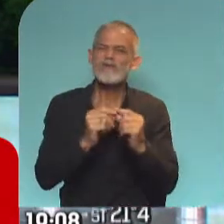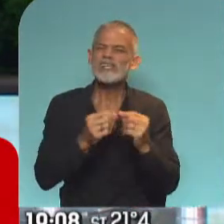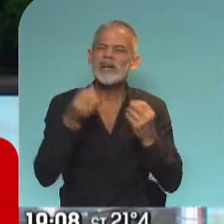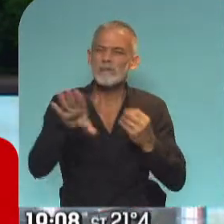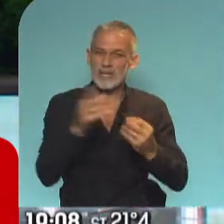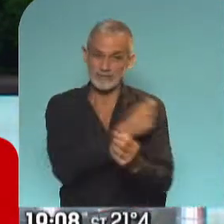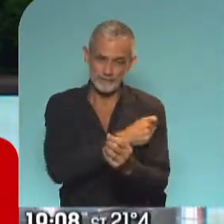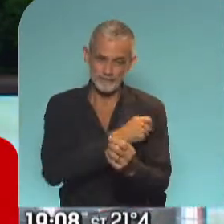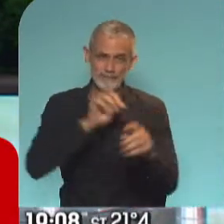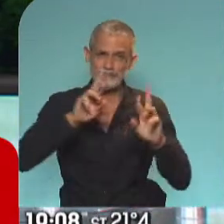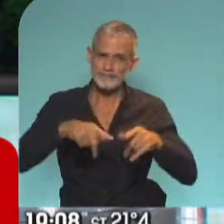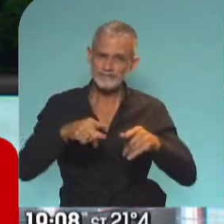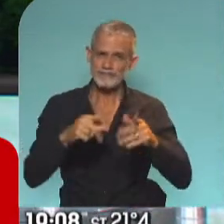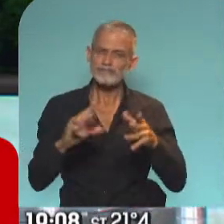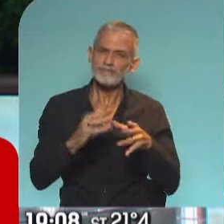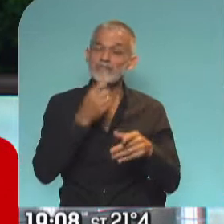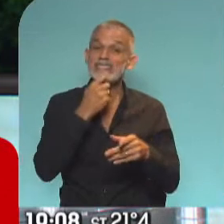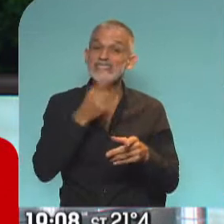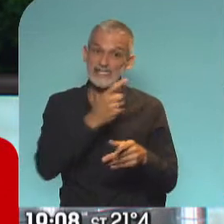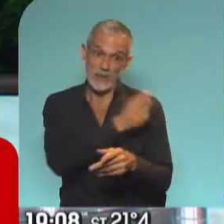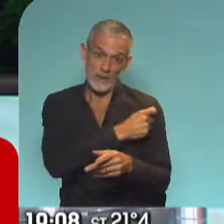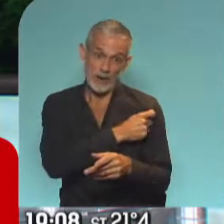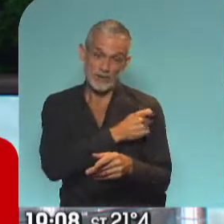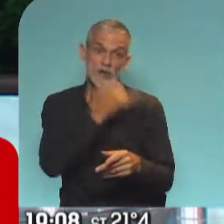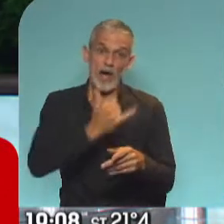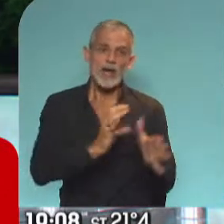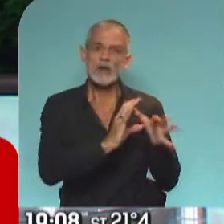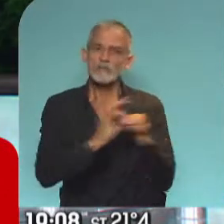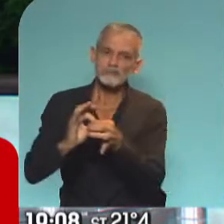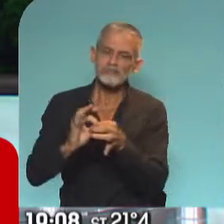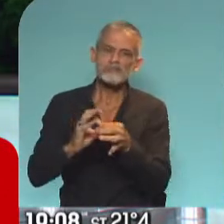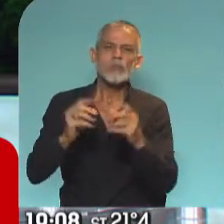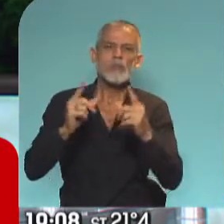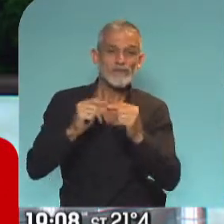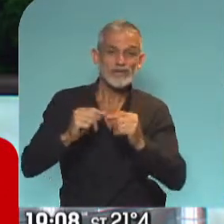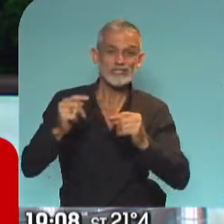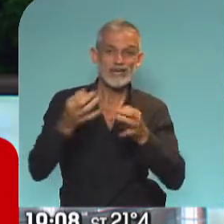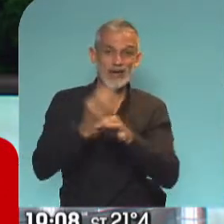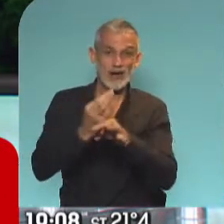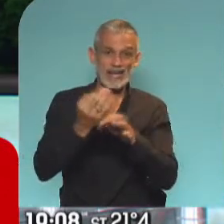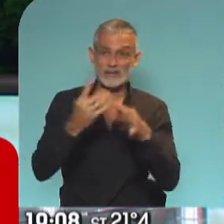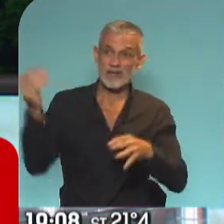esto, si está estrictamente ligado la vacunación a la presencialidad.